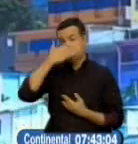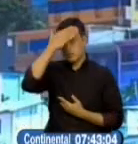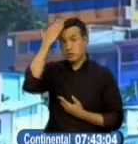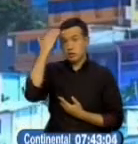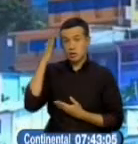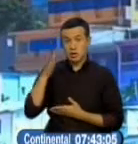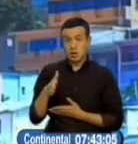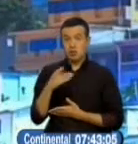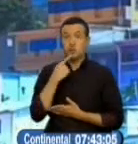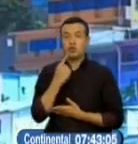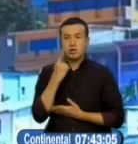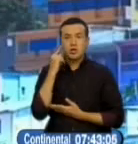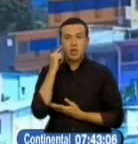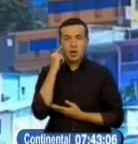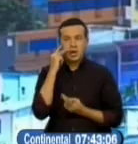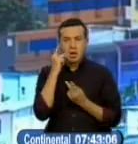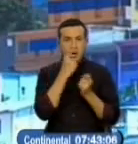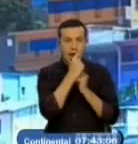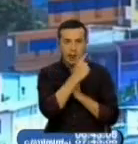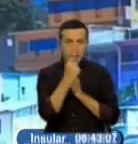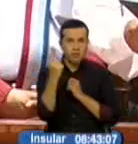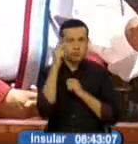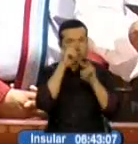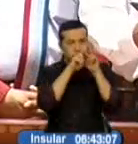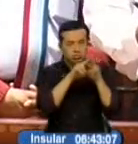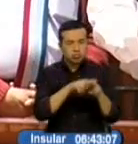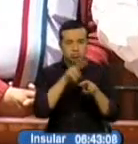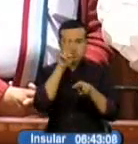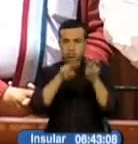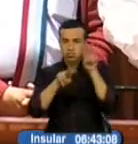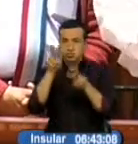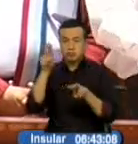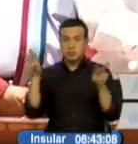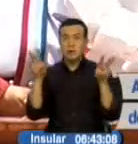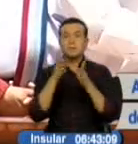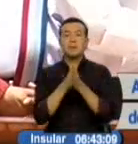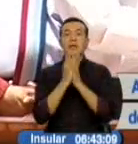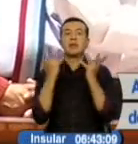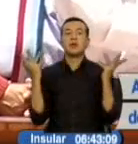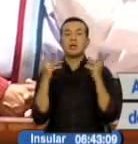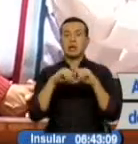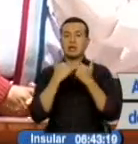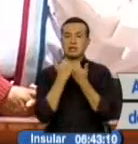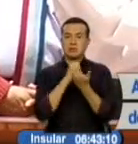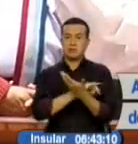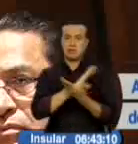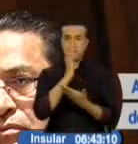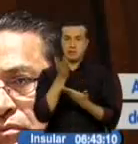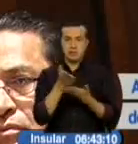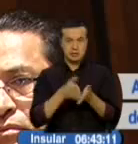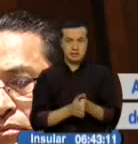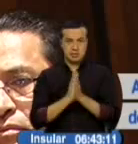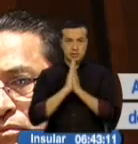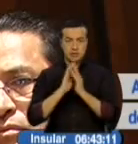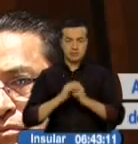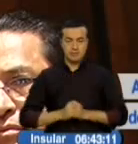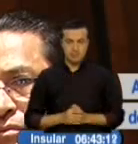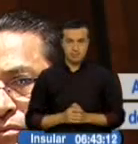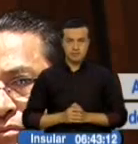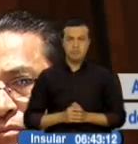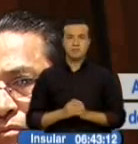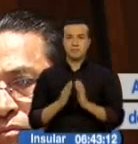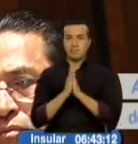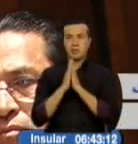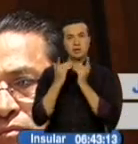se analizará caso por caso. El pedido se lo formalizó ante la Asamblea Nacional. La